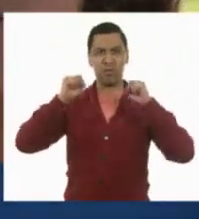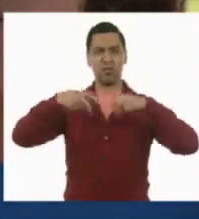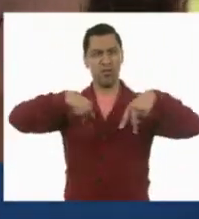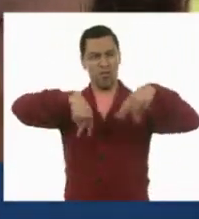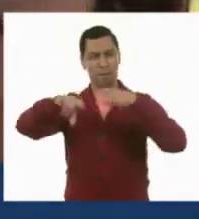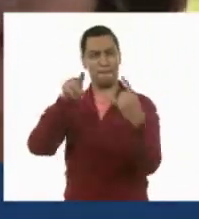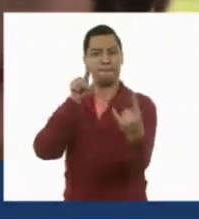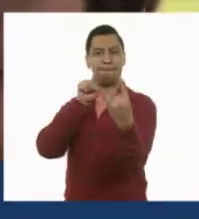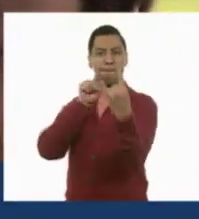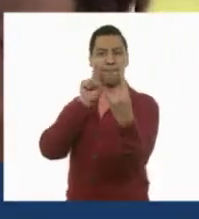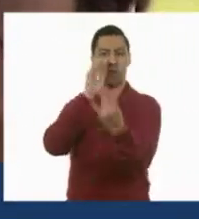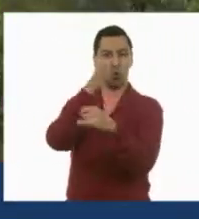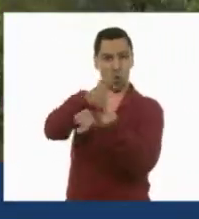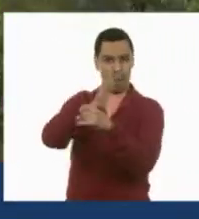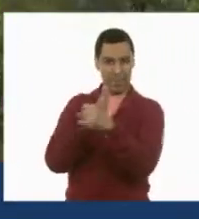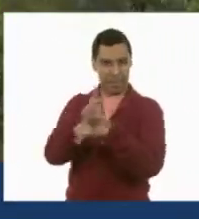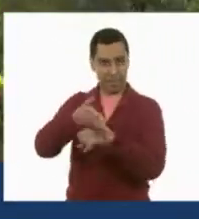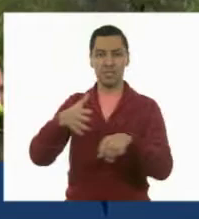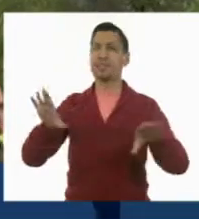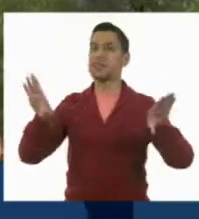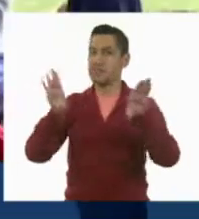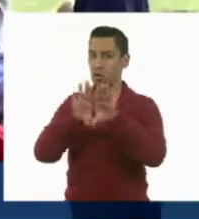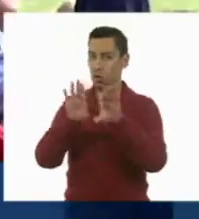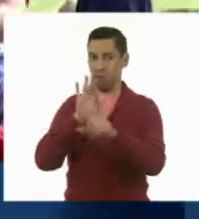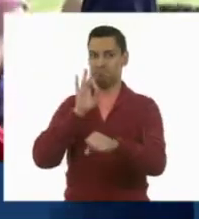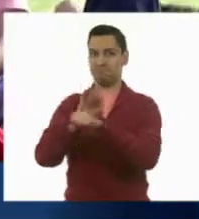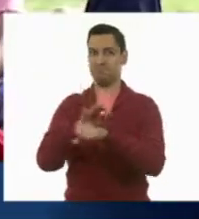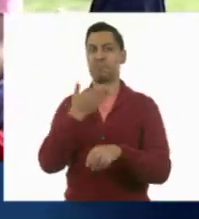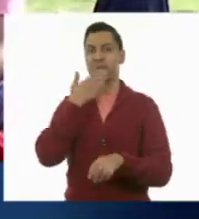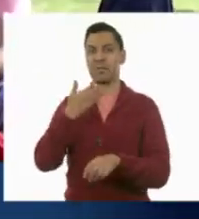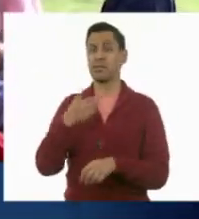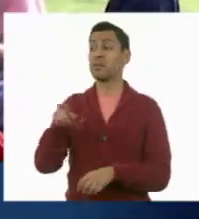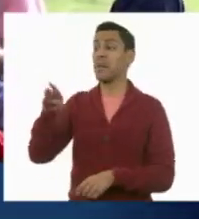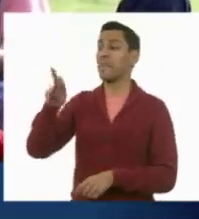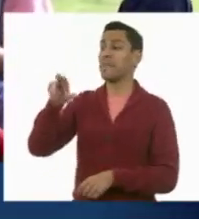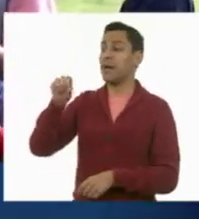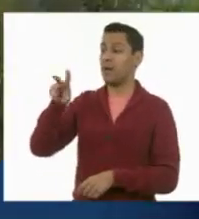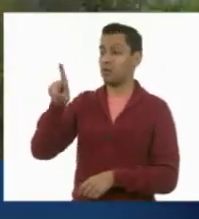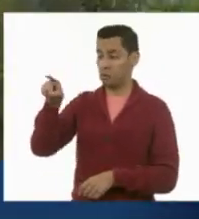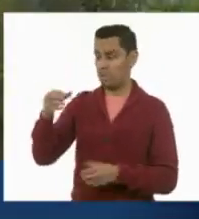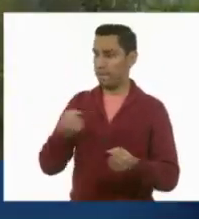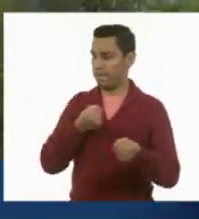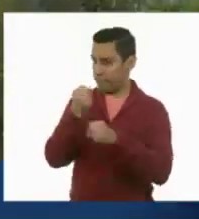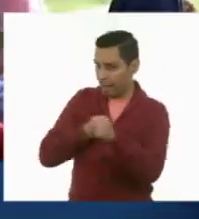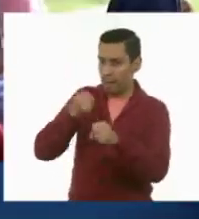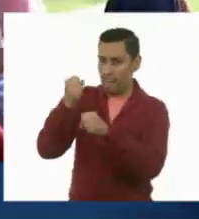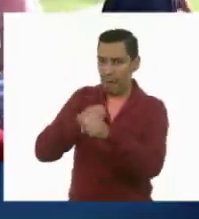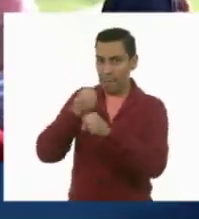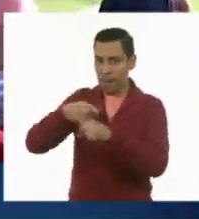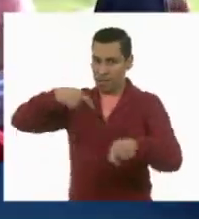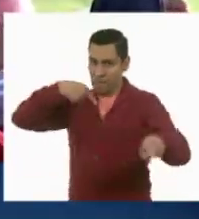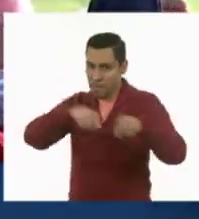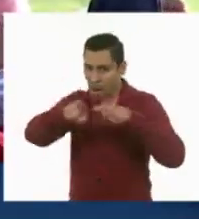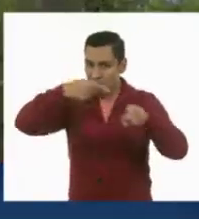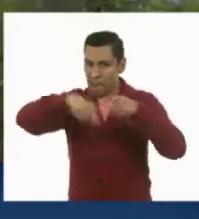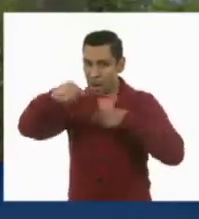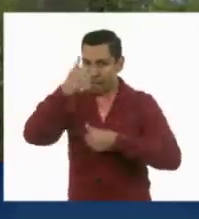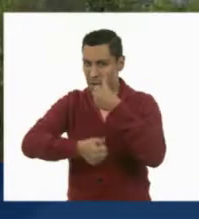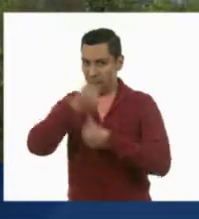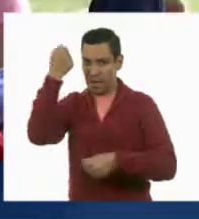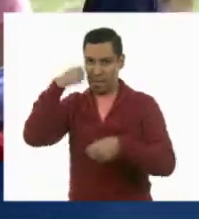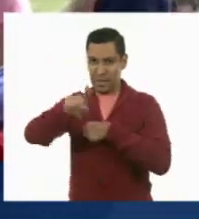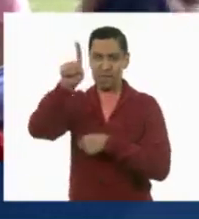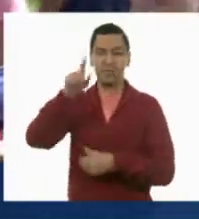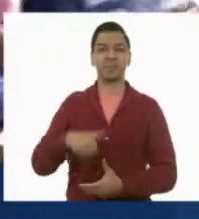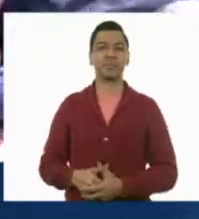es la base de un buen equipo. Sí, prof. Brandon, a practicar los tiros de penal, que todavía los tienes un poco flojos. Sí, profe.